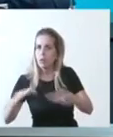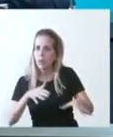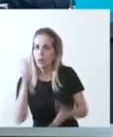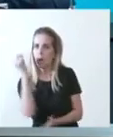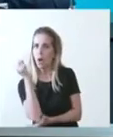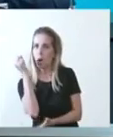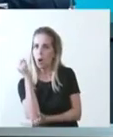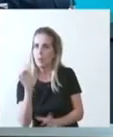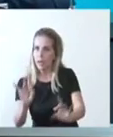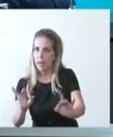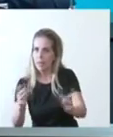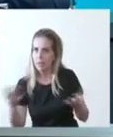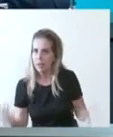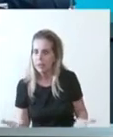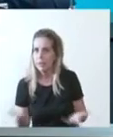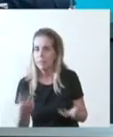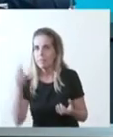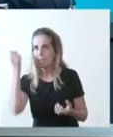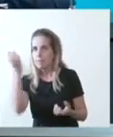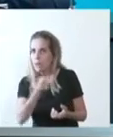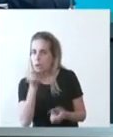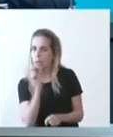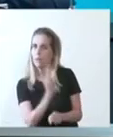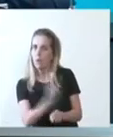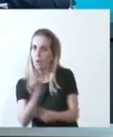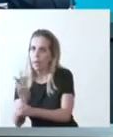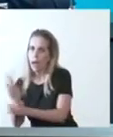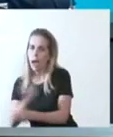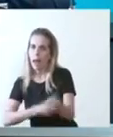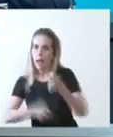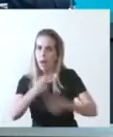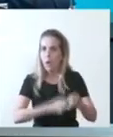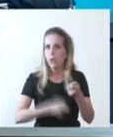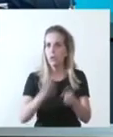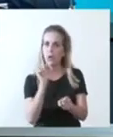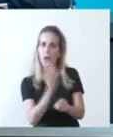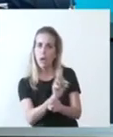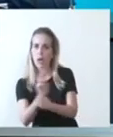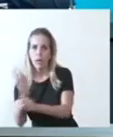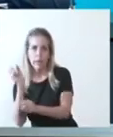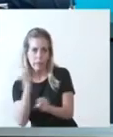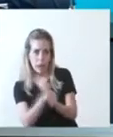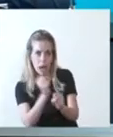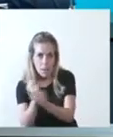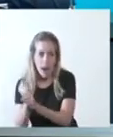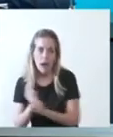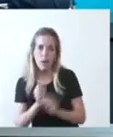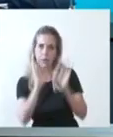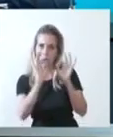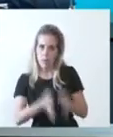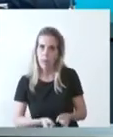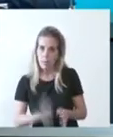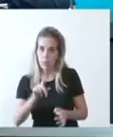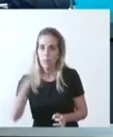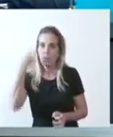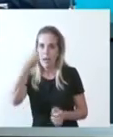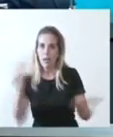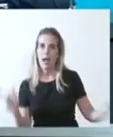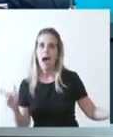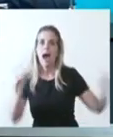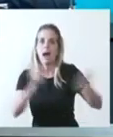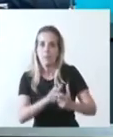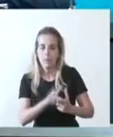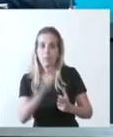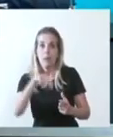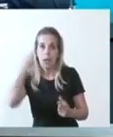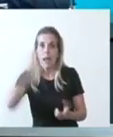que mantener las fuentes de trabajo y tenemos que mantener la actividad económica, y está claro que en eso vamos a trabajar y mañana vamos a anunciar una serie de